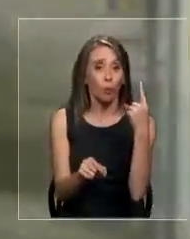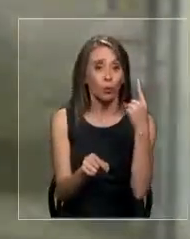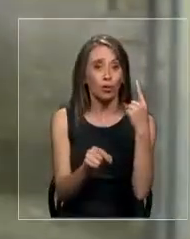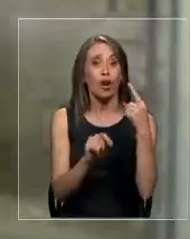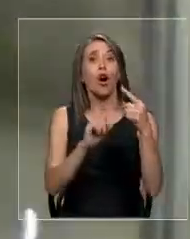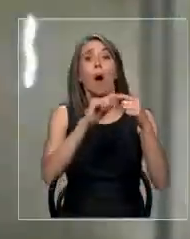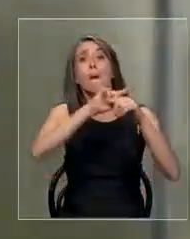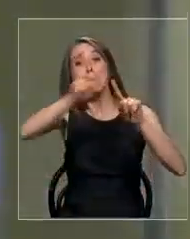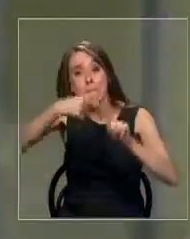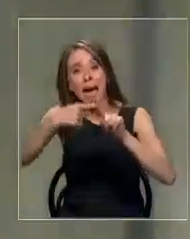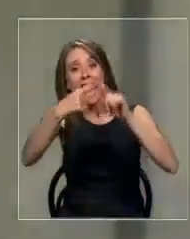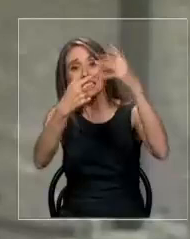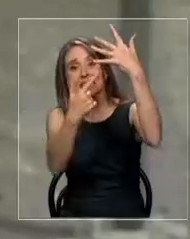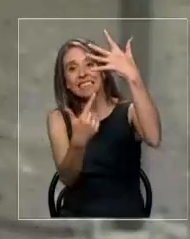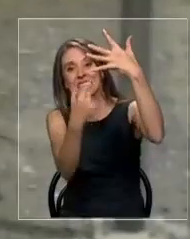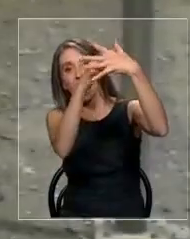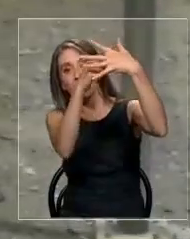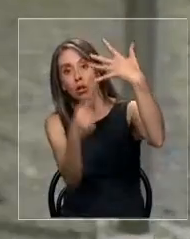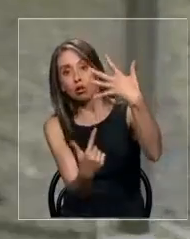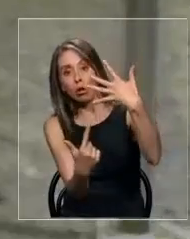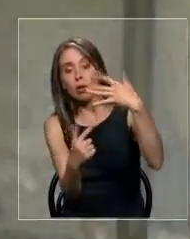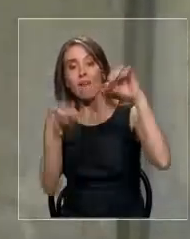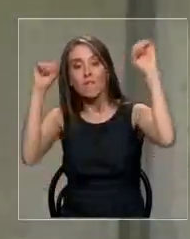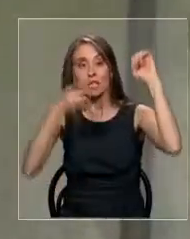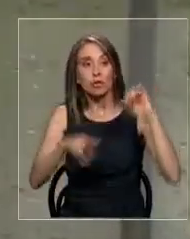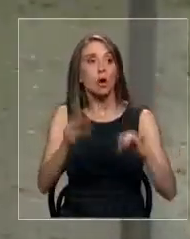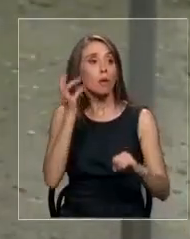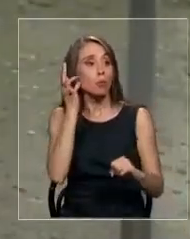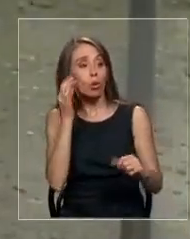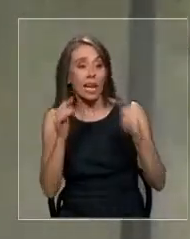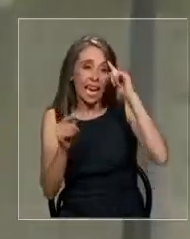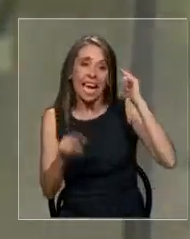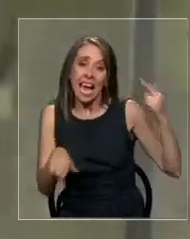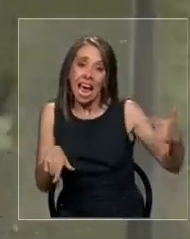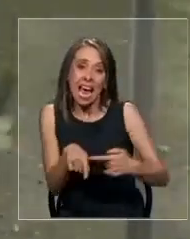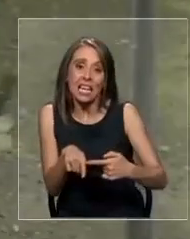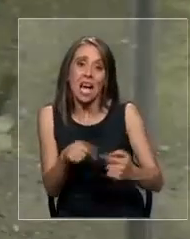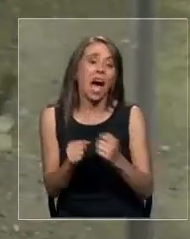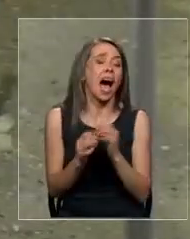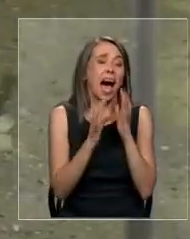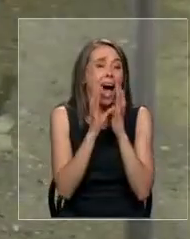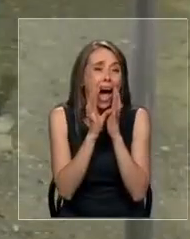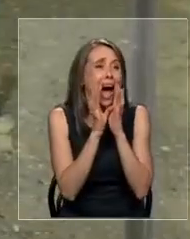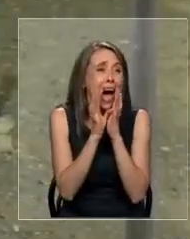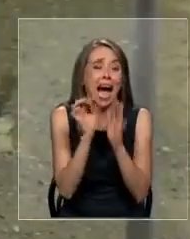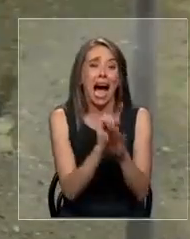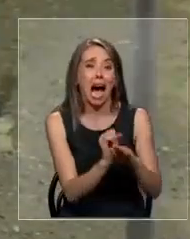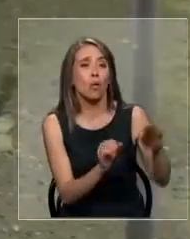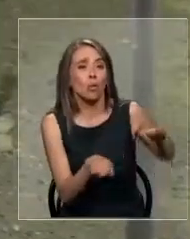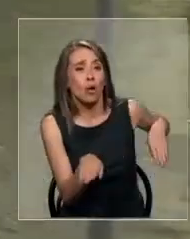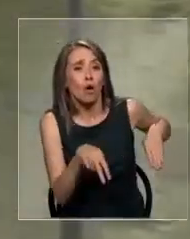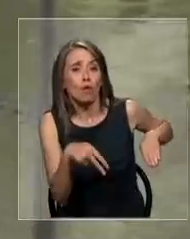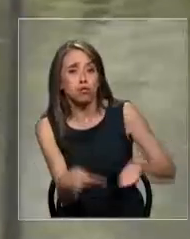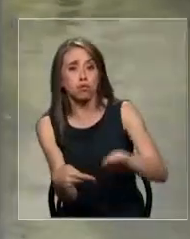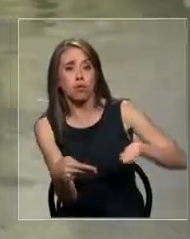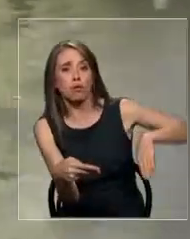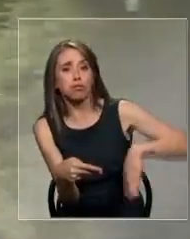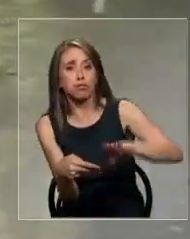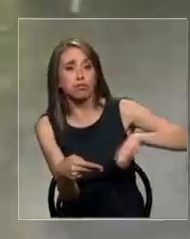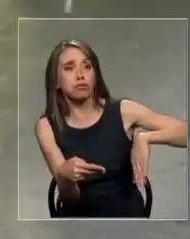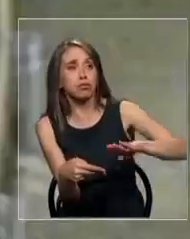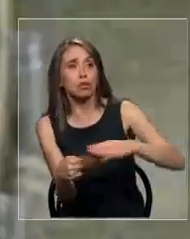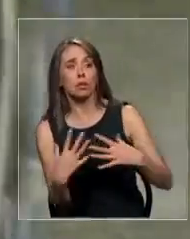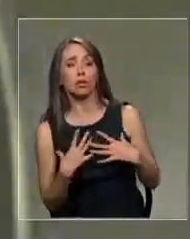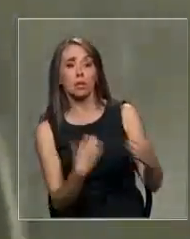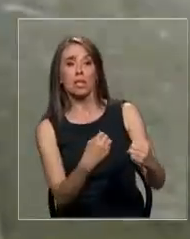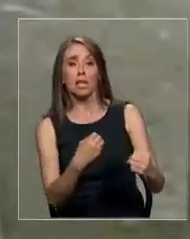los 7 investigados por la Fiscalía Sur, en donde la víctima desesperada pide auxilio a todos los vehículos que pasan tras haber sido despojada